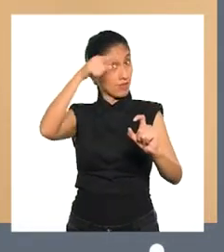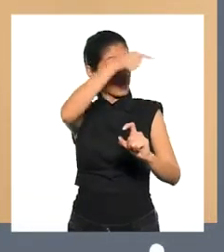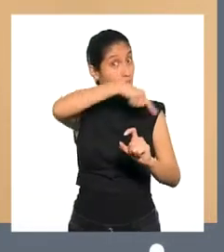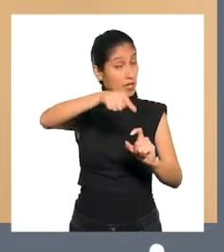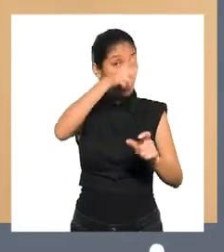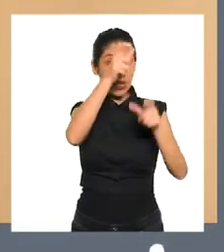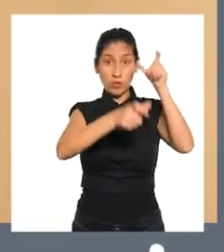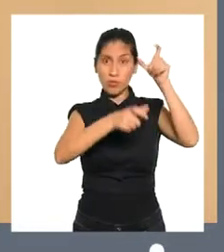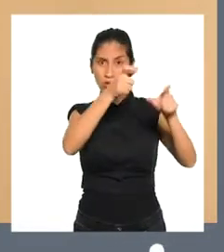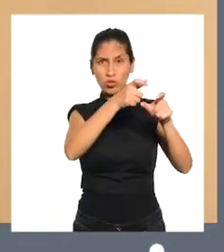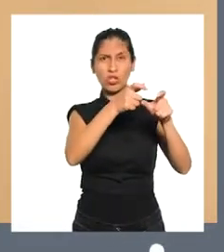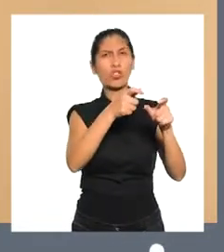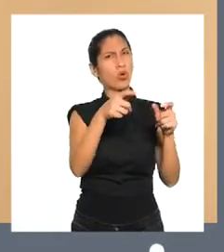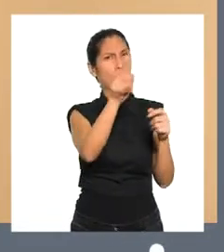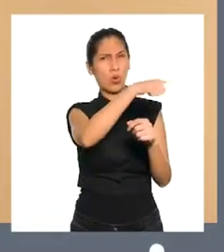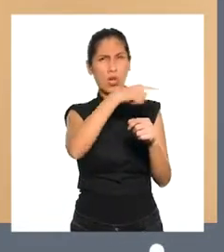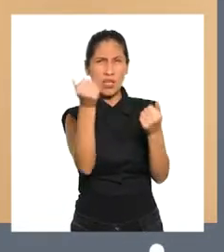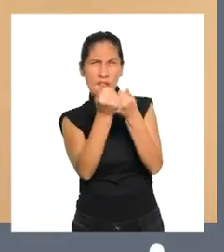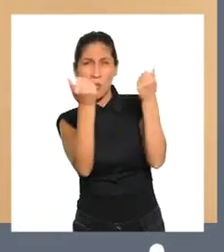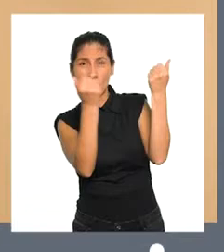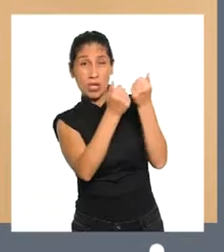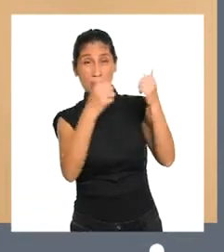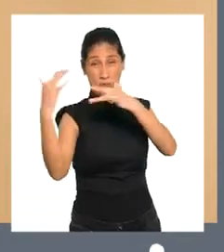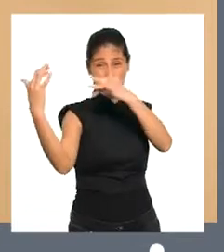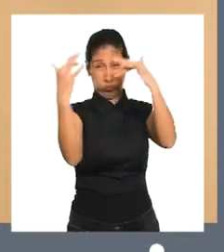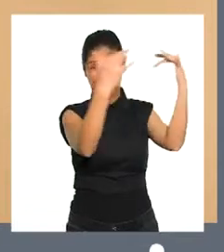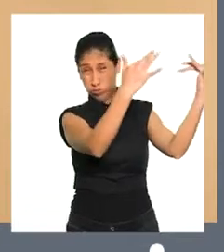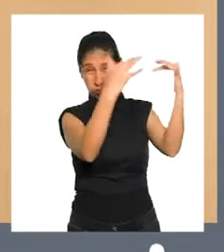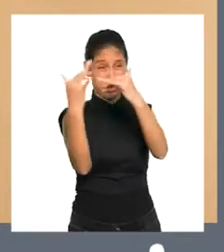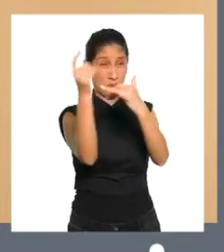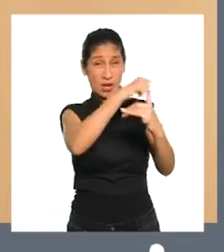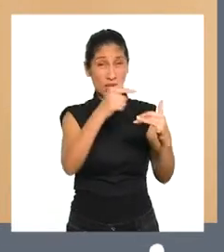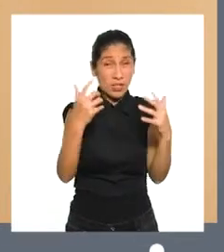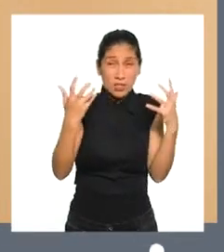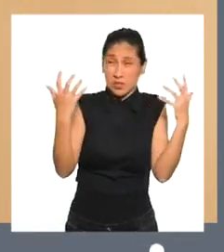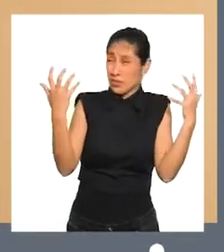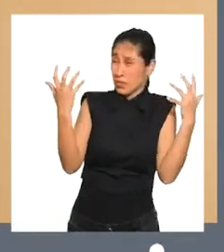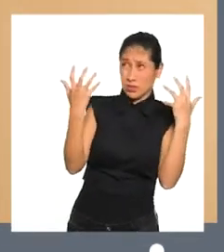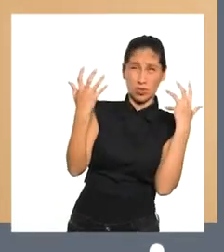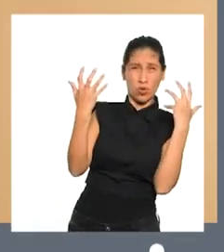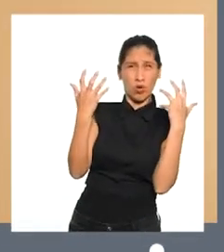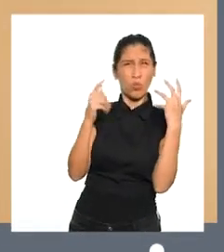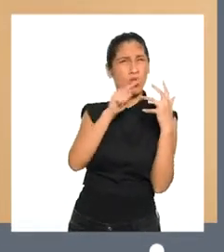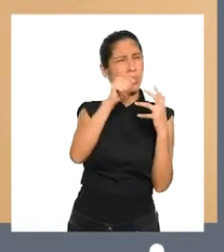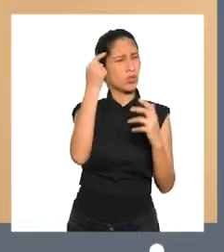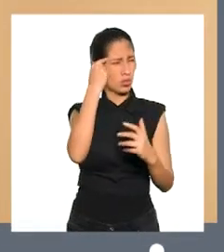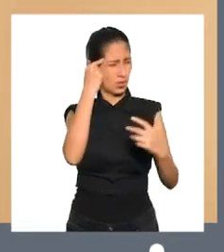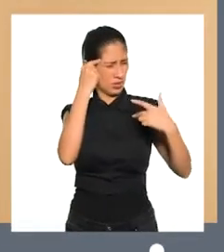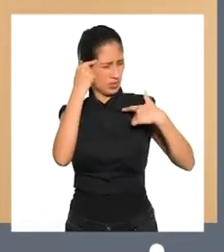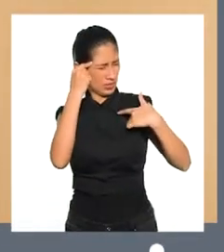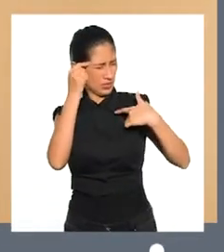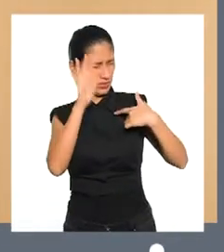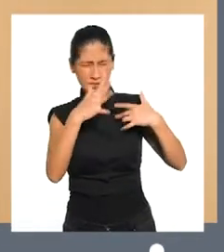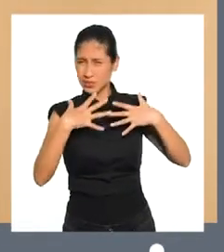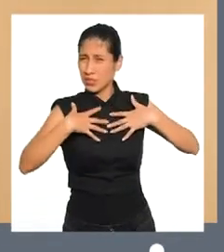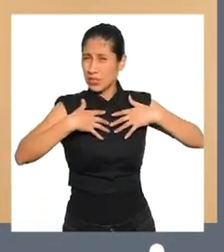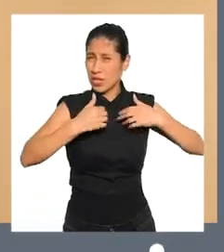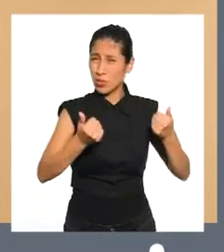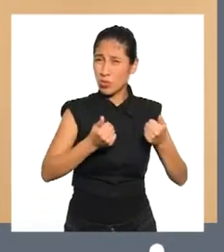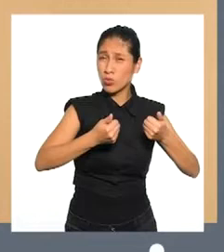terribles. La pésima alimentación, el maltrato físico y psicológico, así como los problemas de salud que los